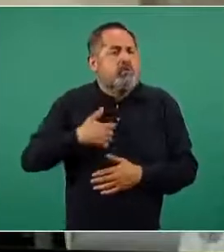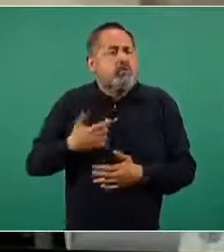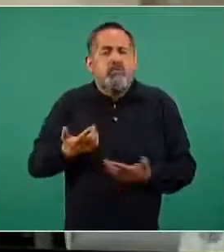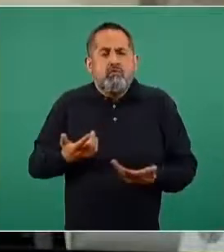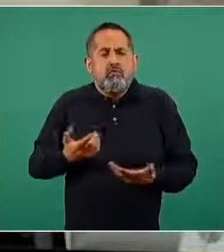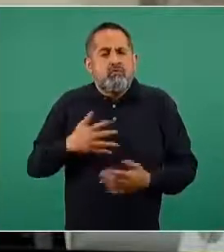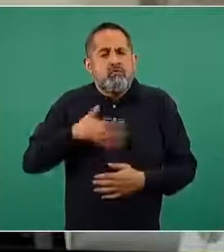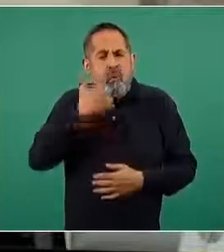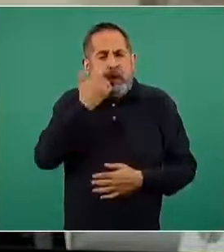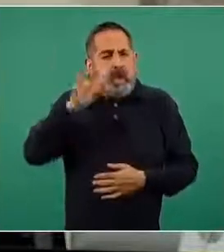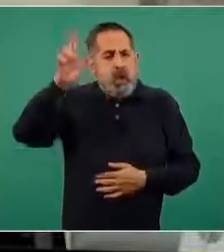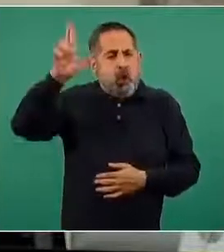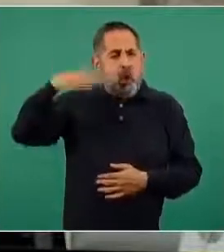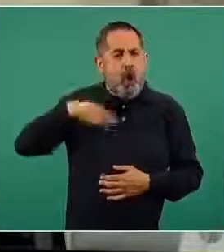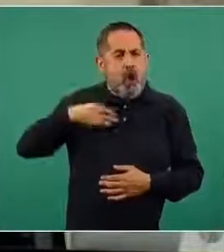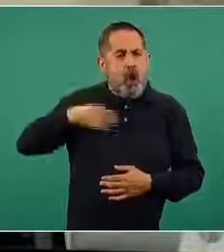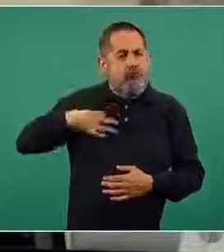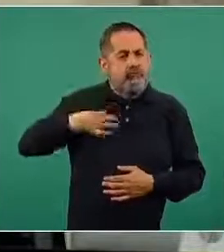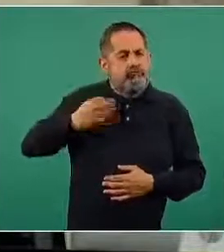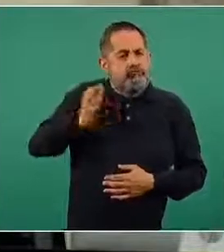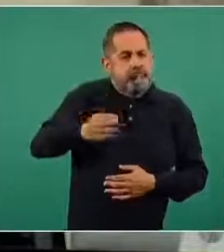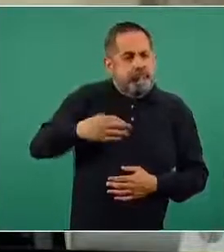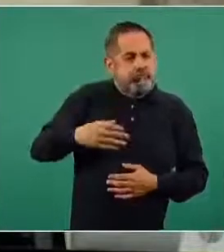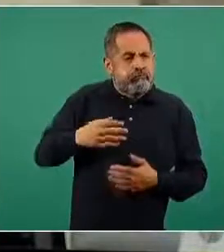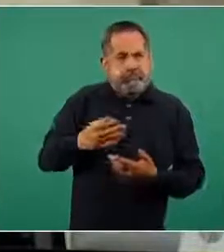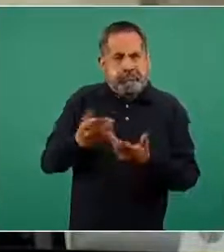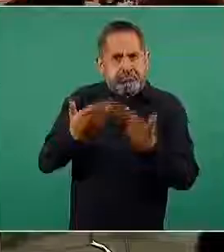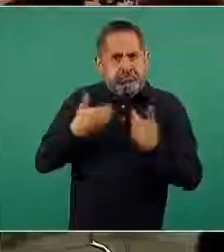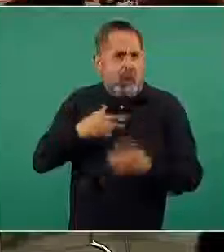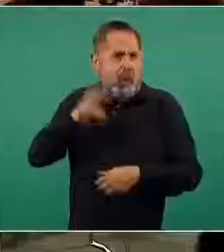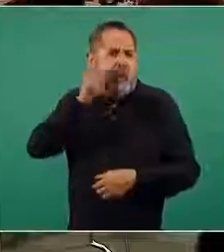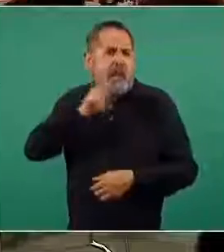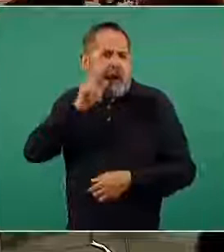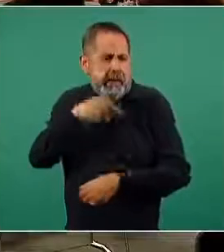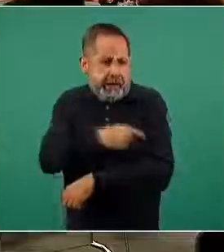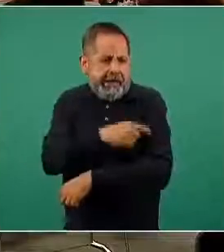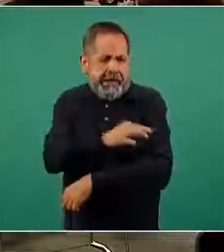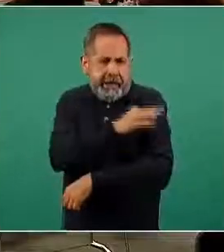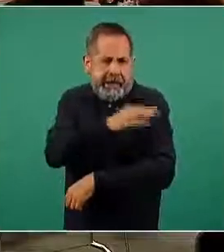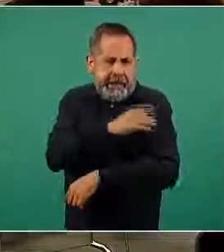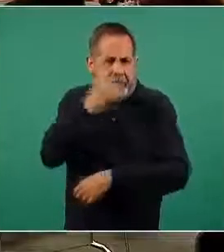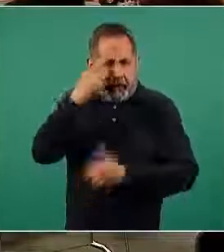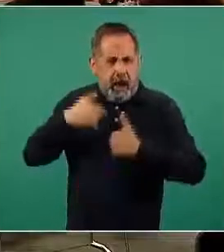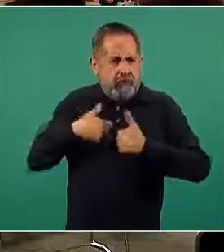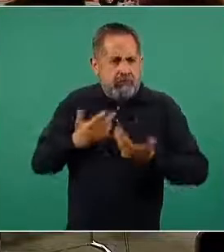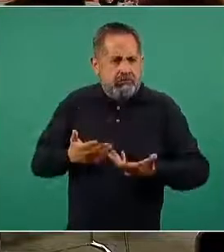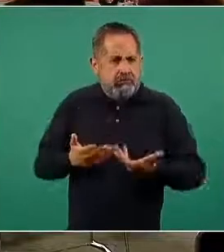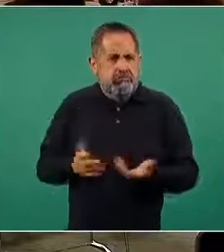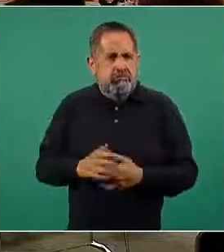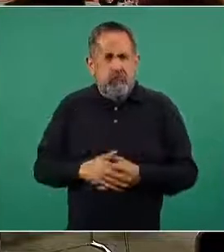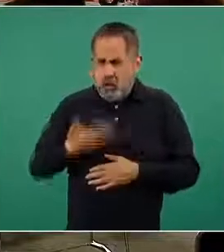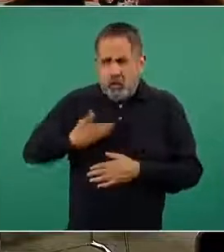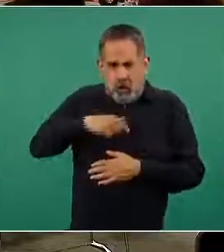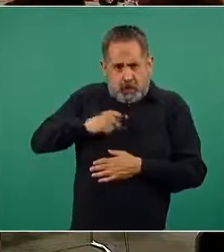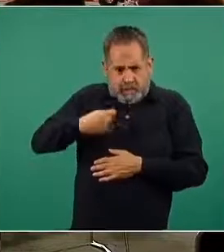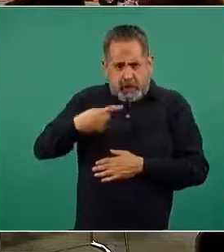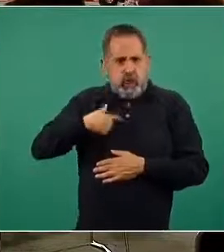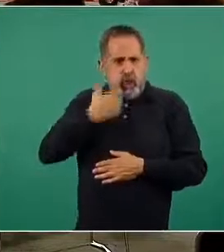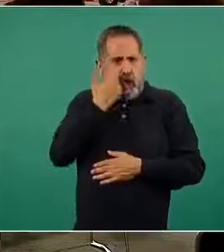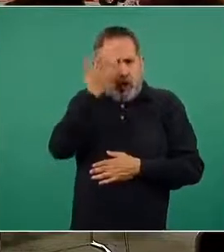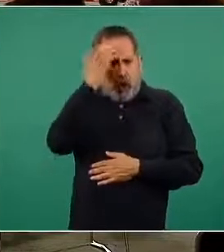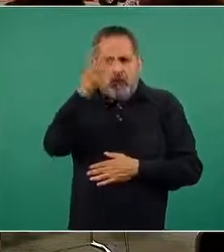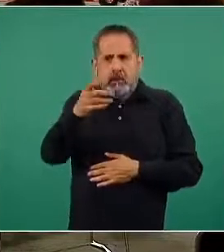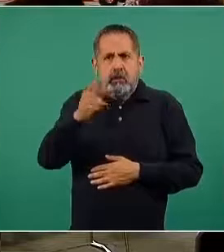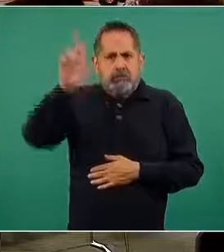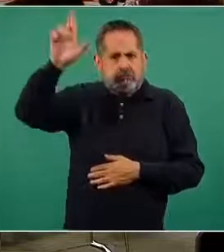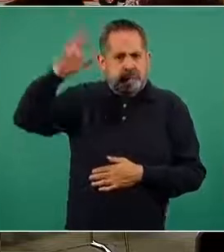puede hacer la gente que está pensando en ofrecerse de voluntaria, que yo conozco a varios, incluido su servidor,